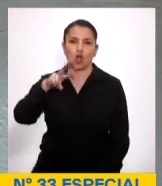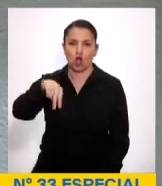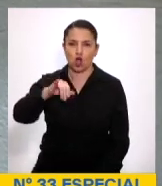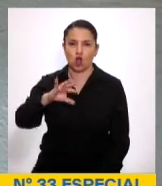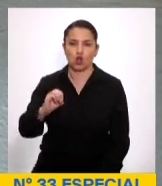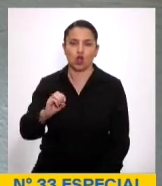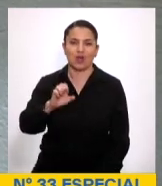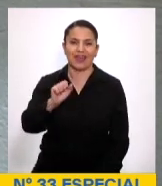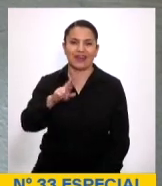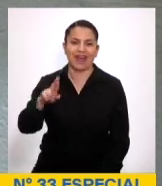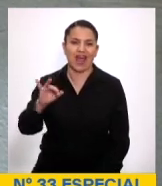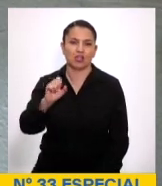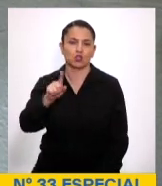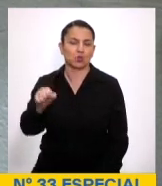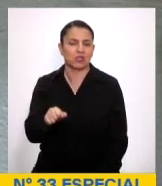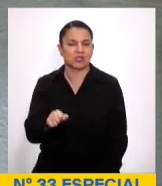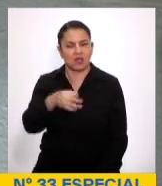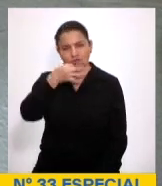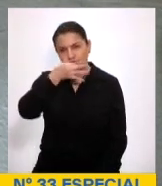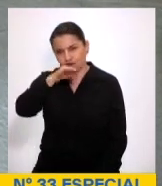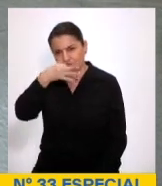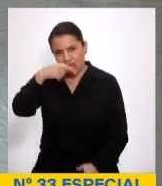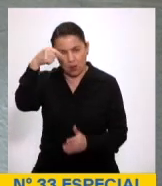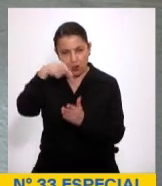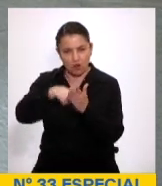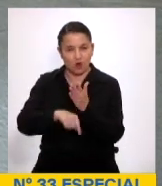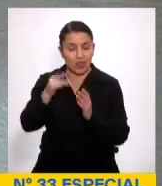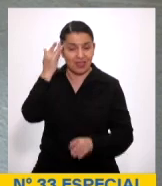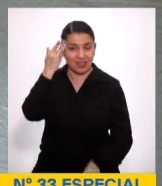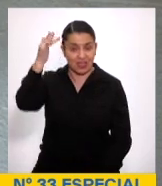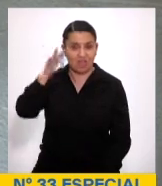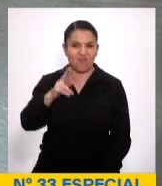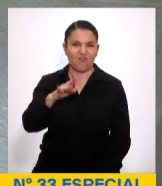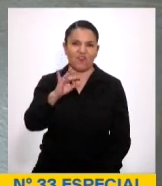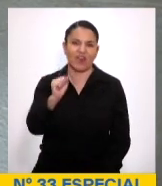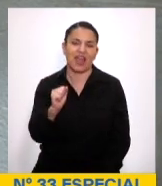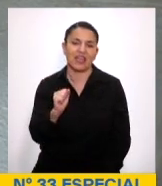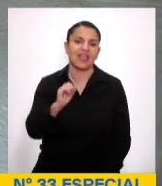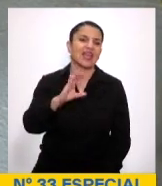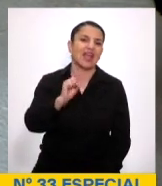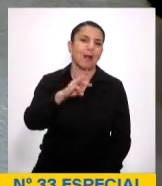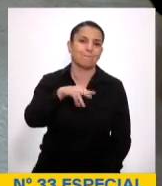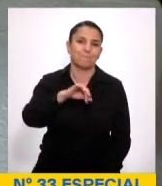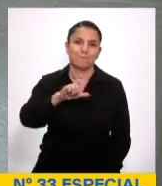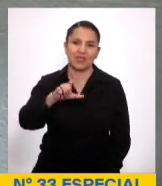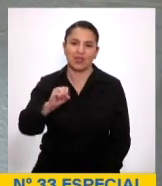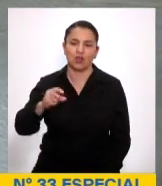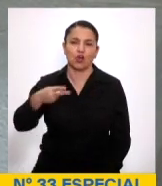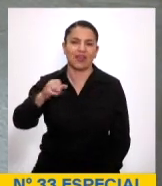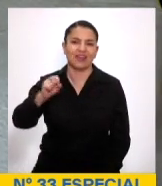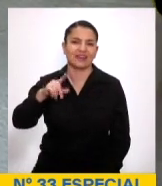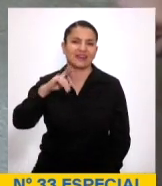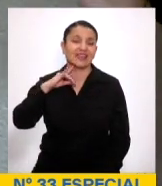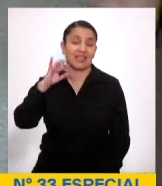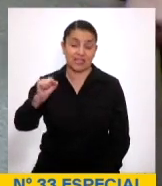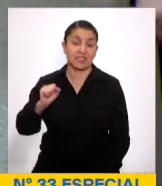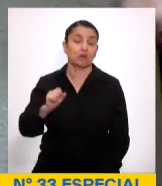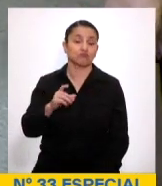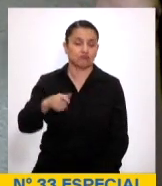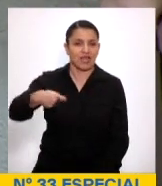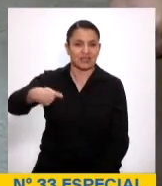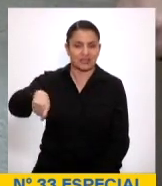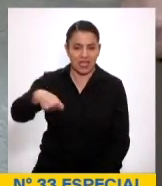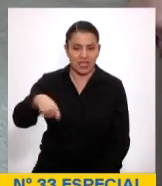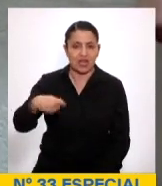Fray Camilo enrquez uno de los intelectuales losos del periodo y senador tras lo cual los